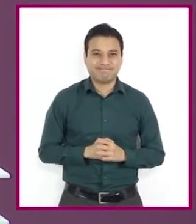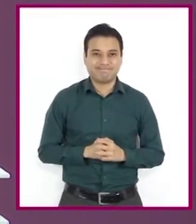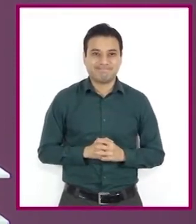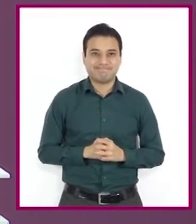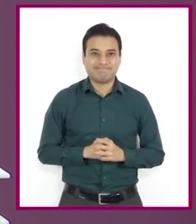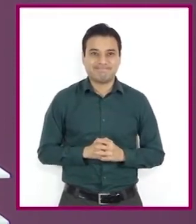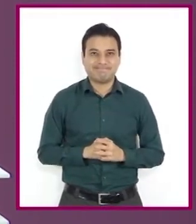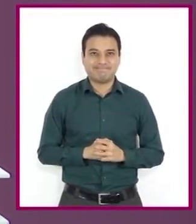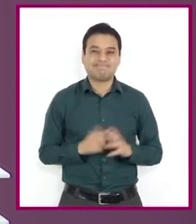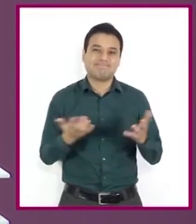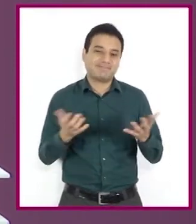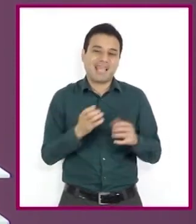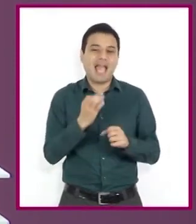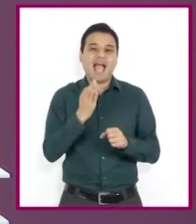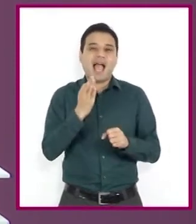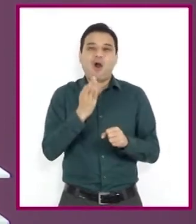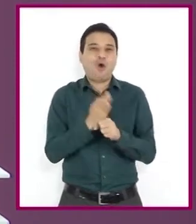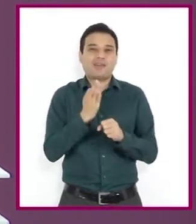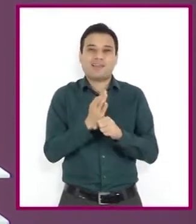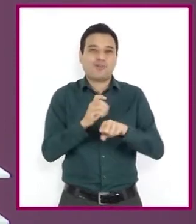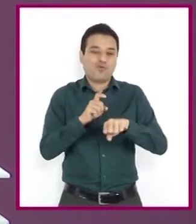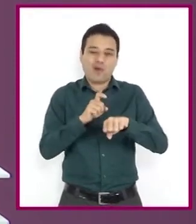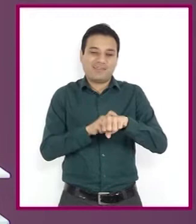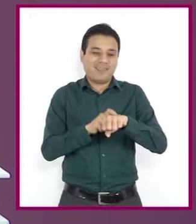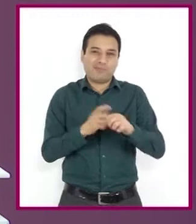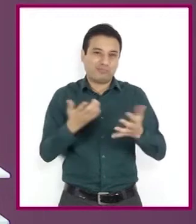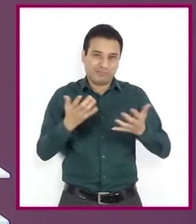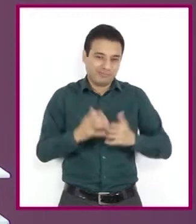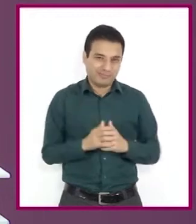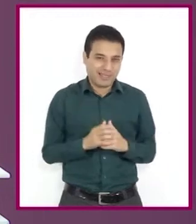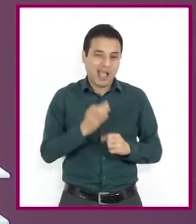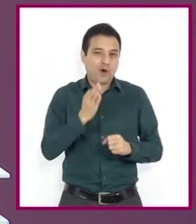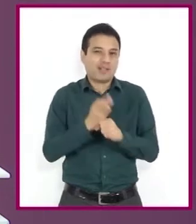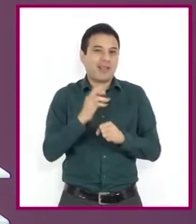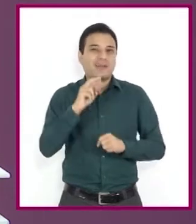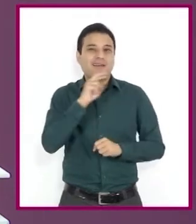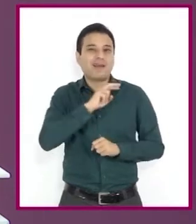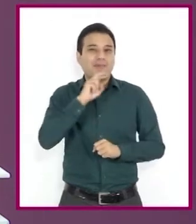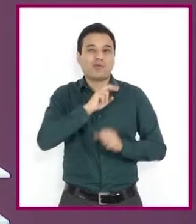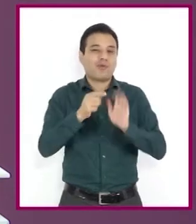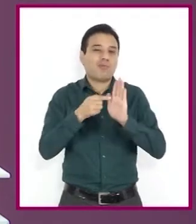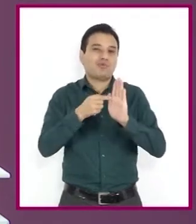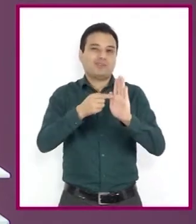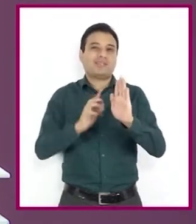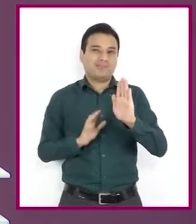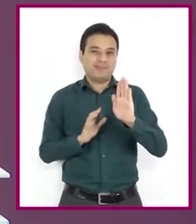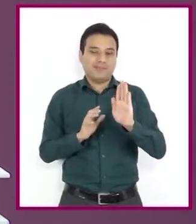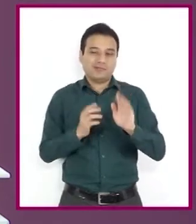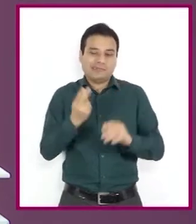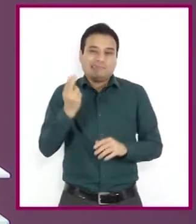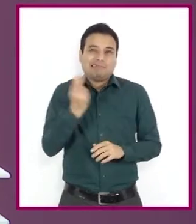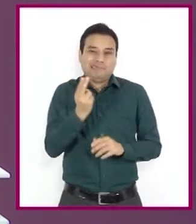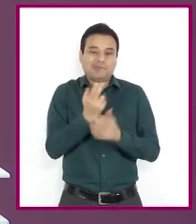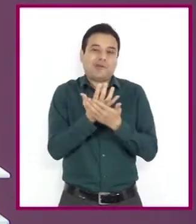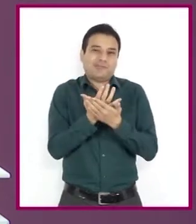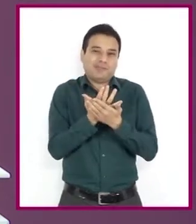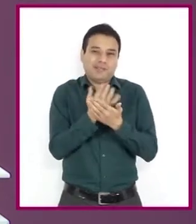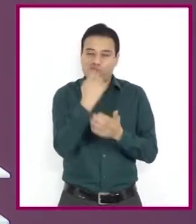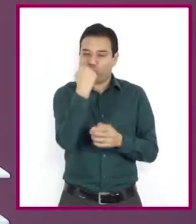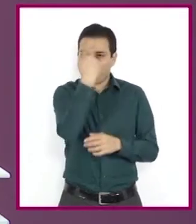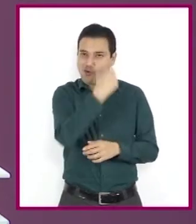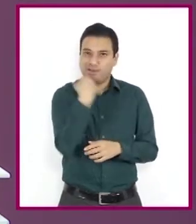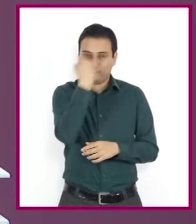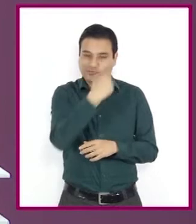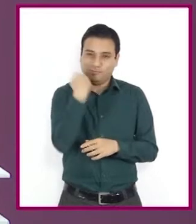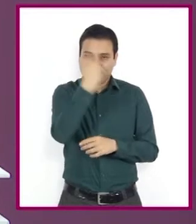Obviamente por la falta de tiempo se te mostró el resultado para que pudieras ver estos cambios en la carne del filete